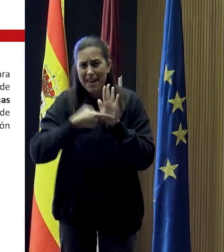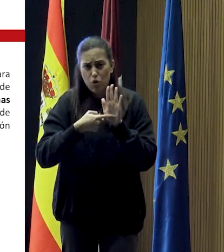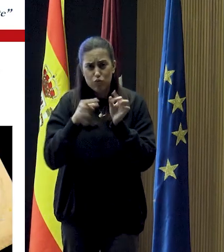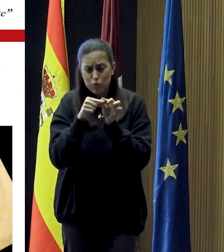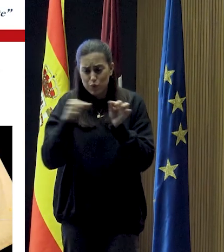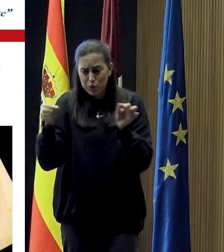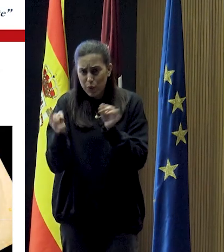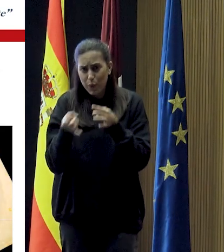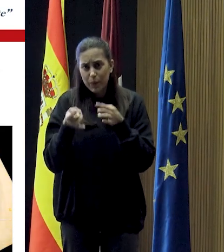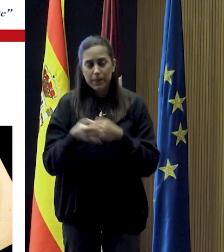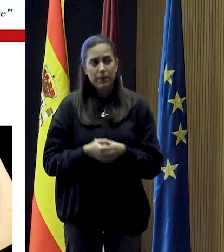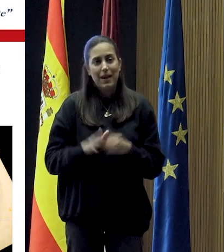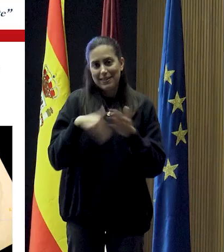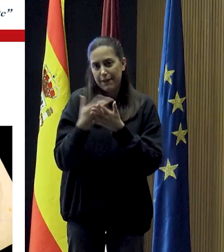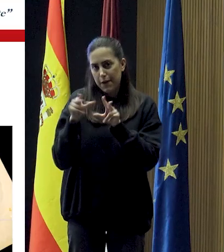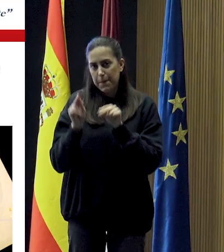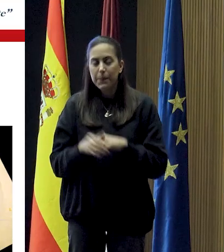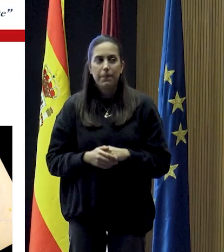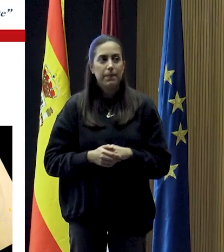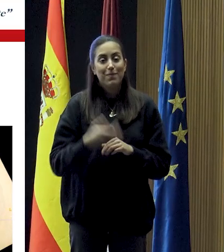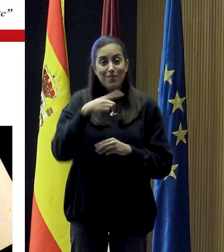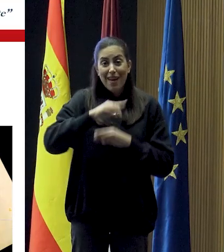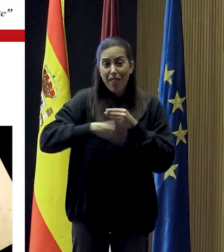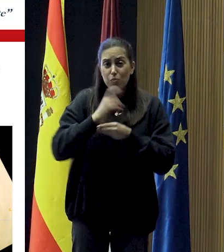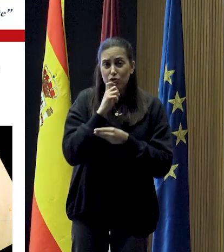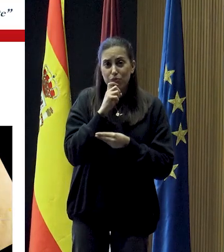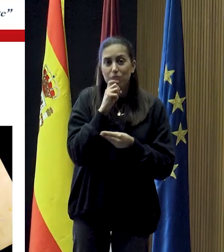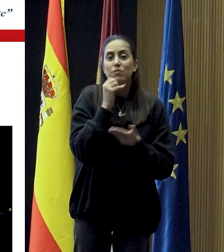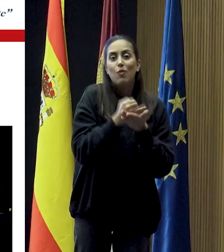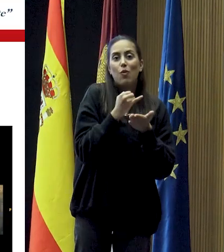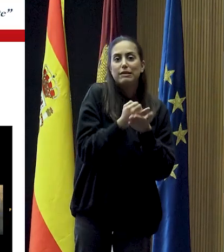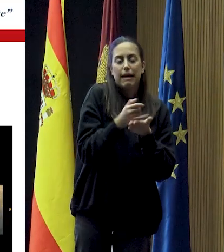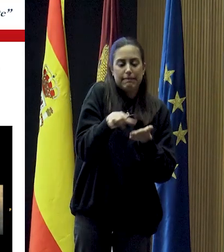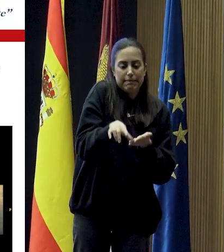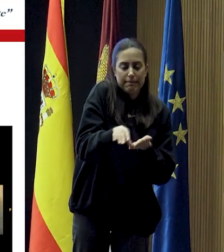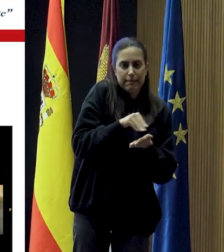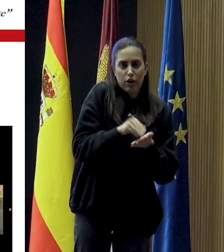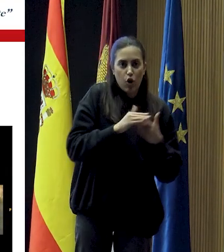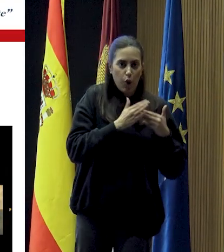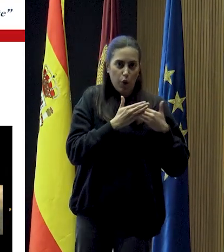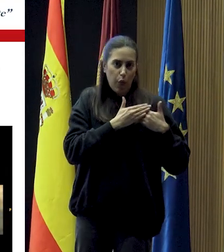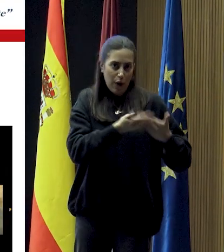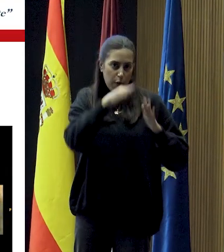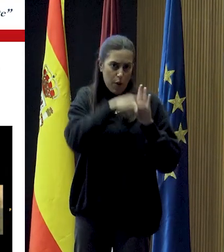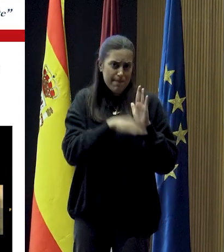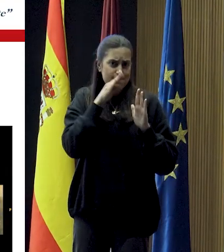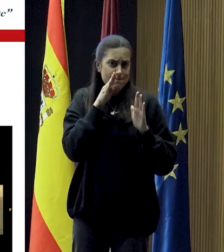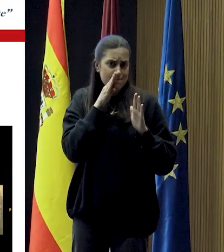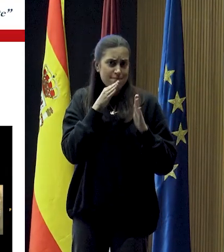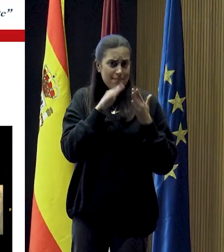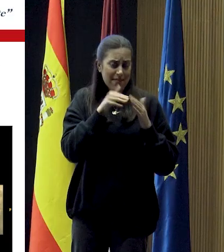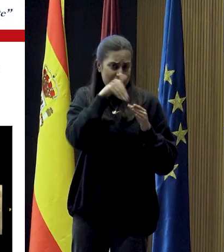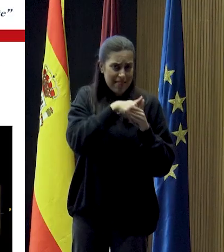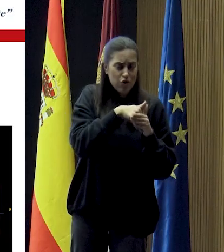¿vale? Lo que hacemos es preparar esas muestras. Dentro de la donación, cogemos el